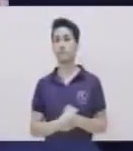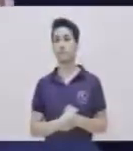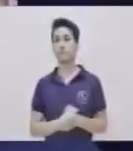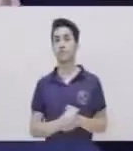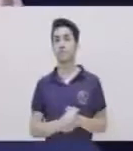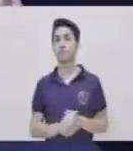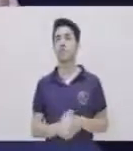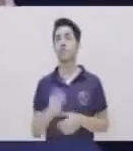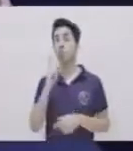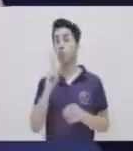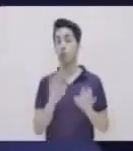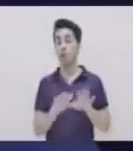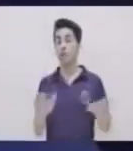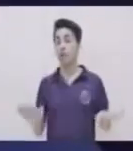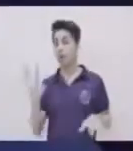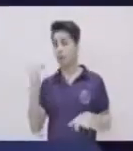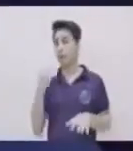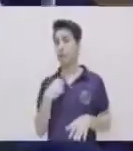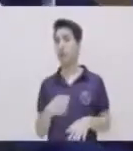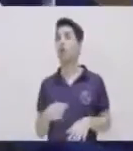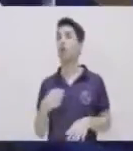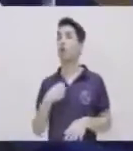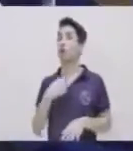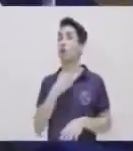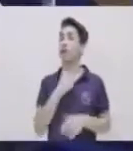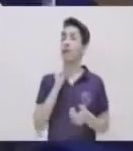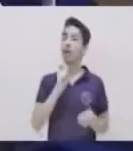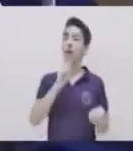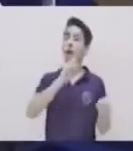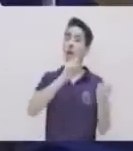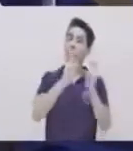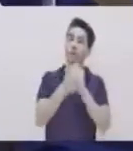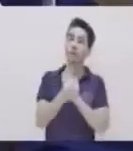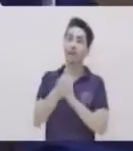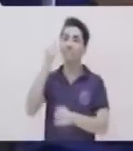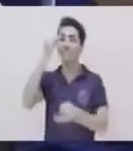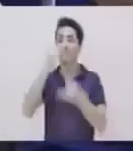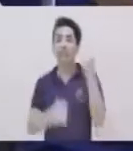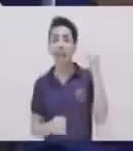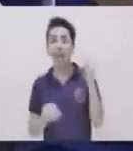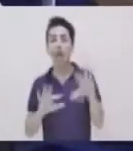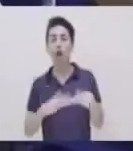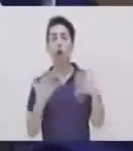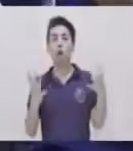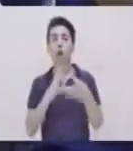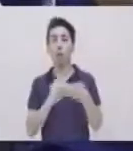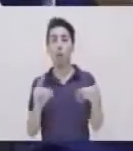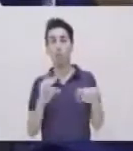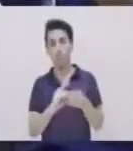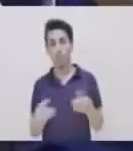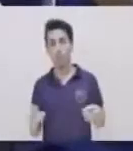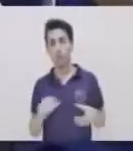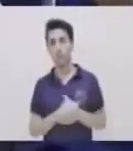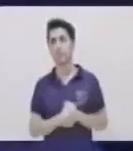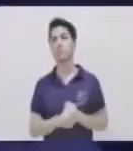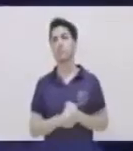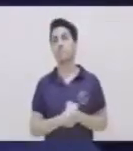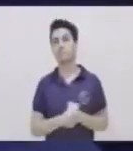Entonces, un niño me contó que si le gustaría, si cambiara así el